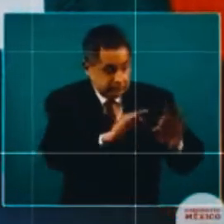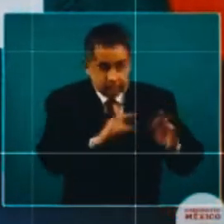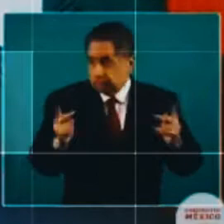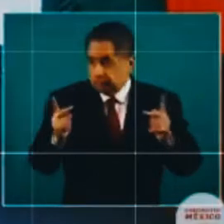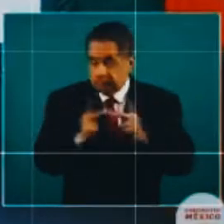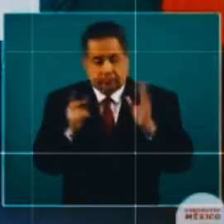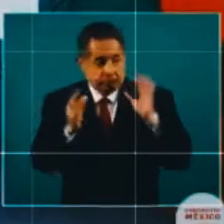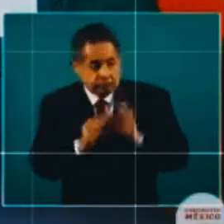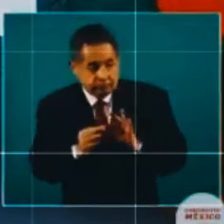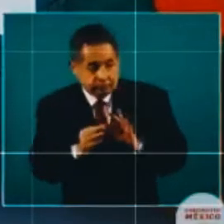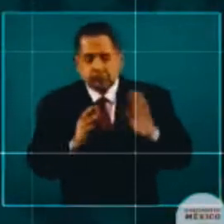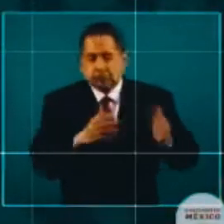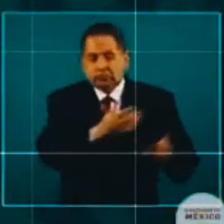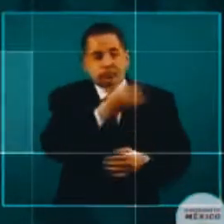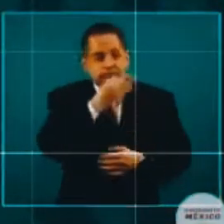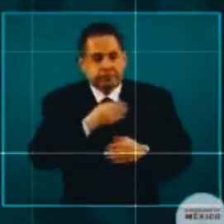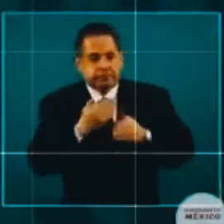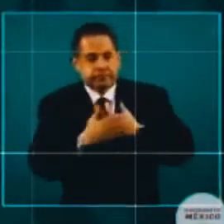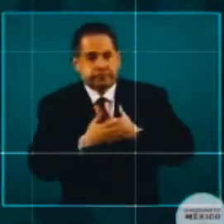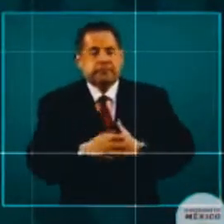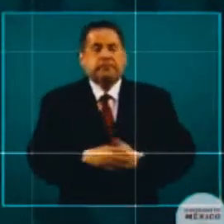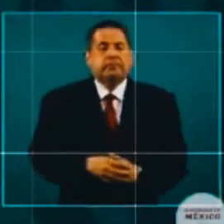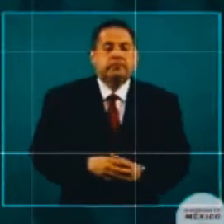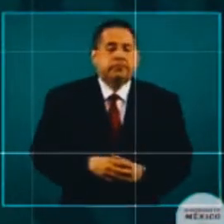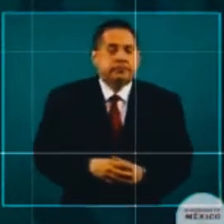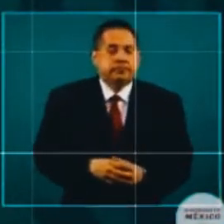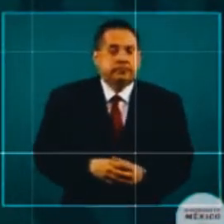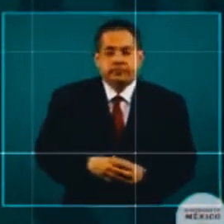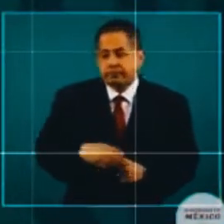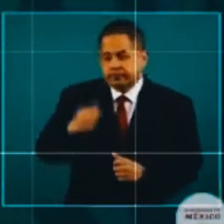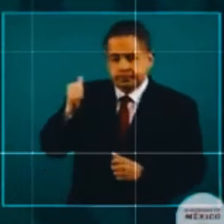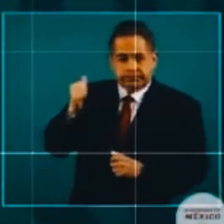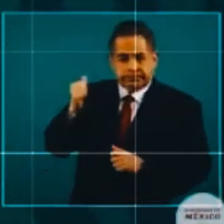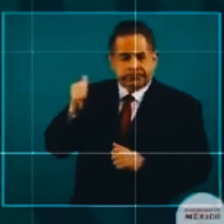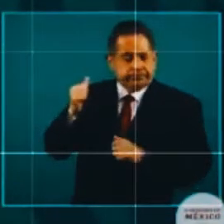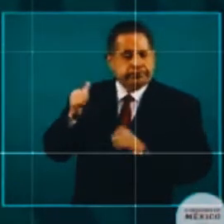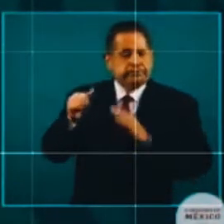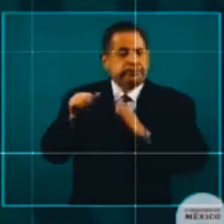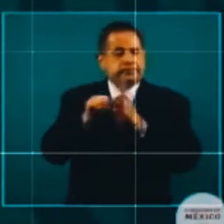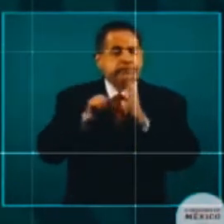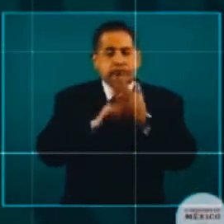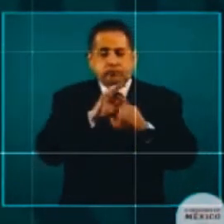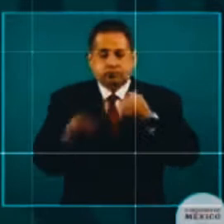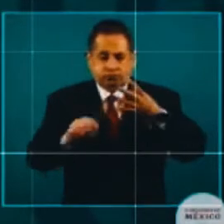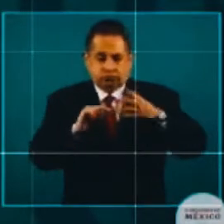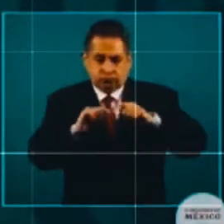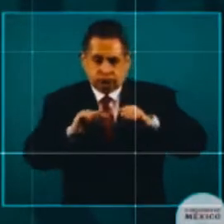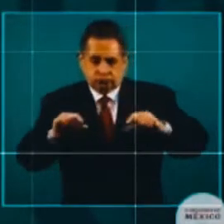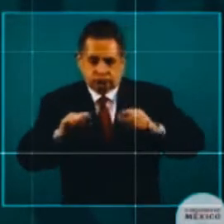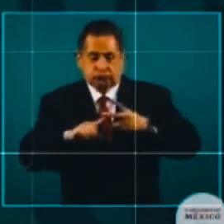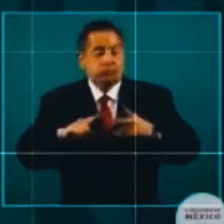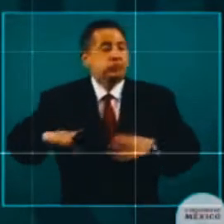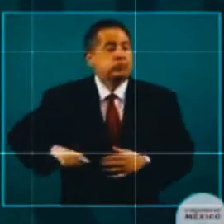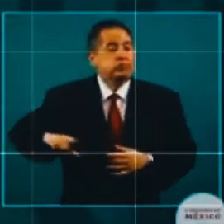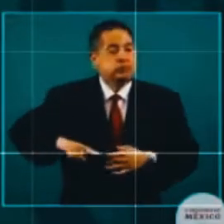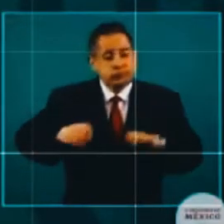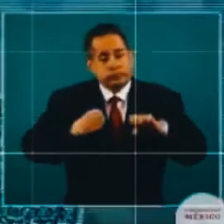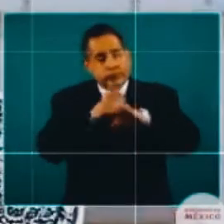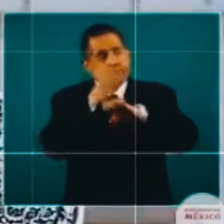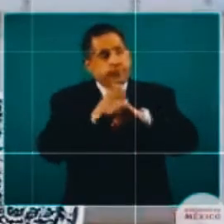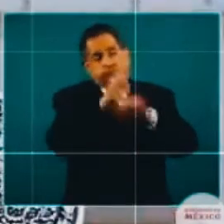dependencia establezca. El último artículo de este acuerdo señala que corresponde a los gobiernos de las entidades